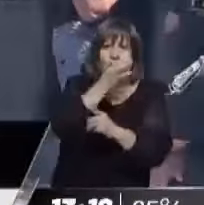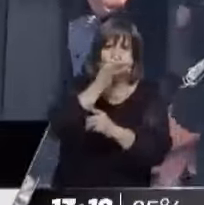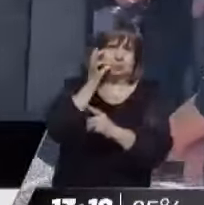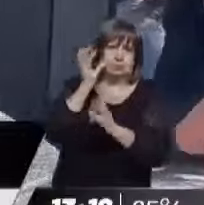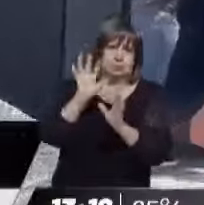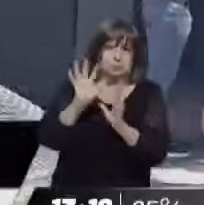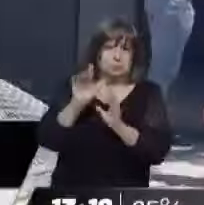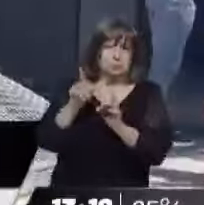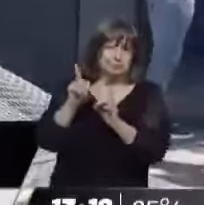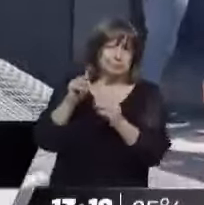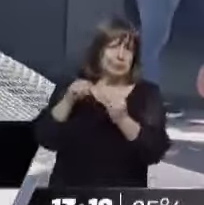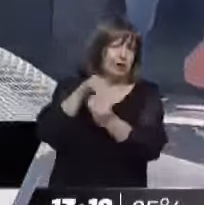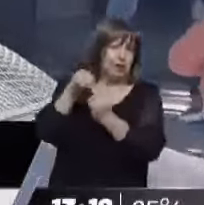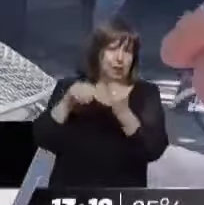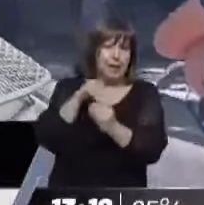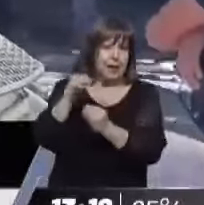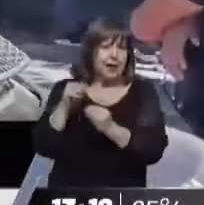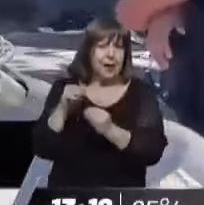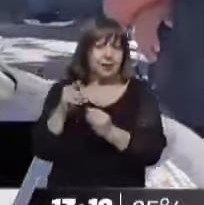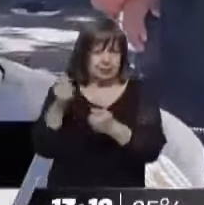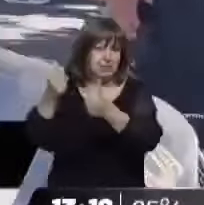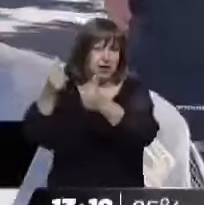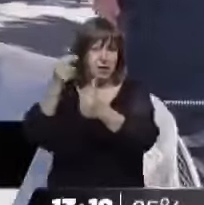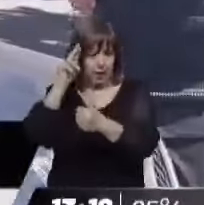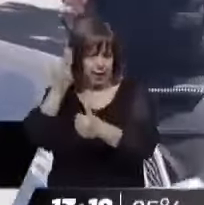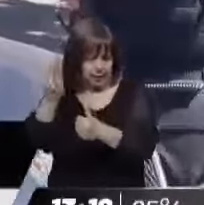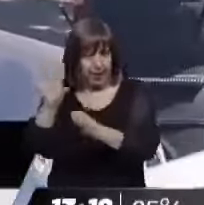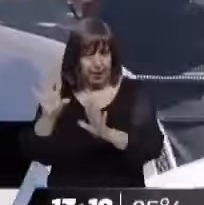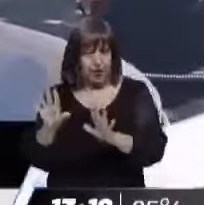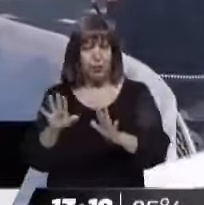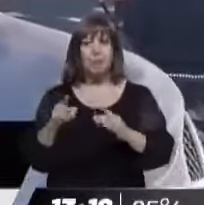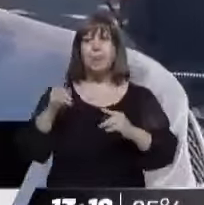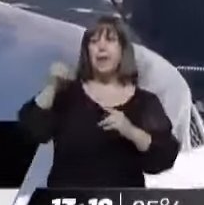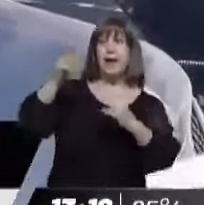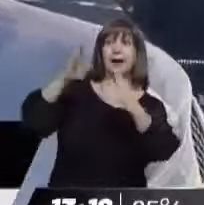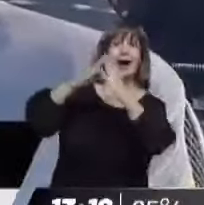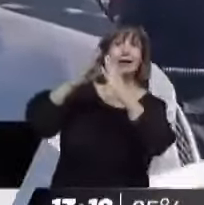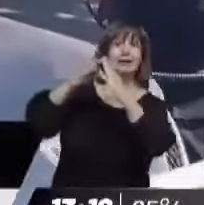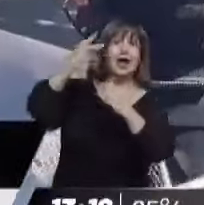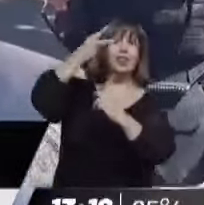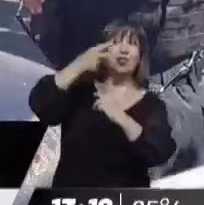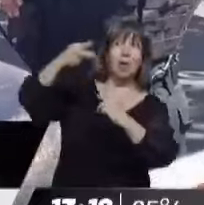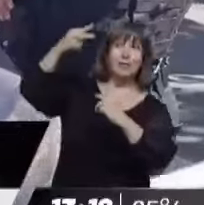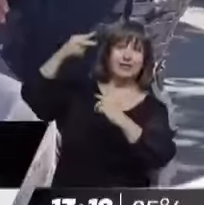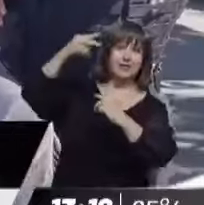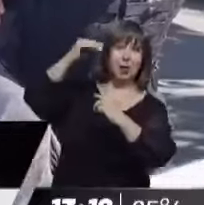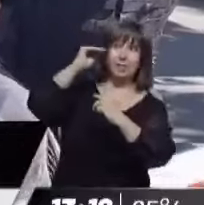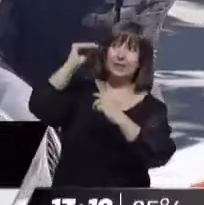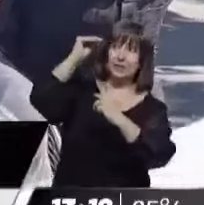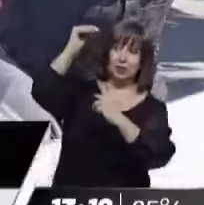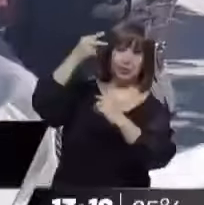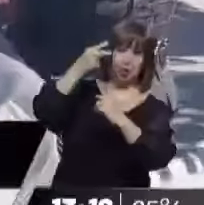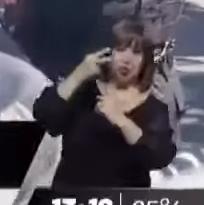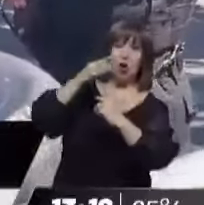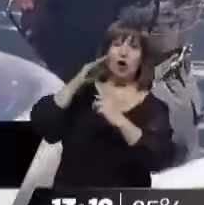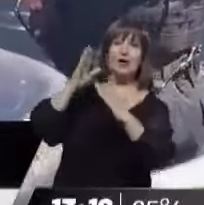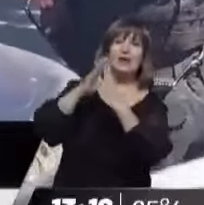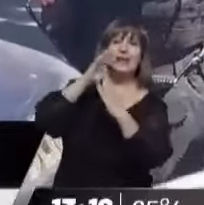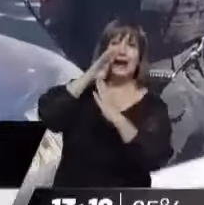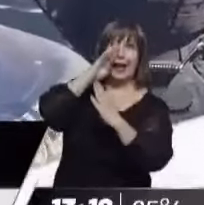sabemos que es familiar de una de las personas acá de esta Casa Negra. Es una casa de dos pisos y ustedes ven que en esta parte del